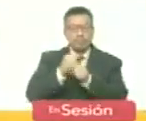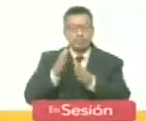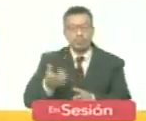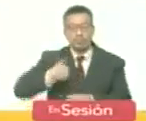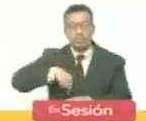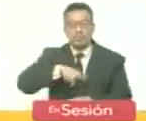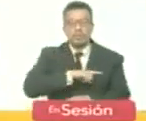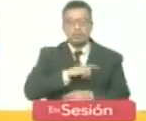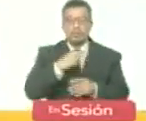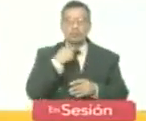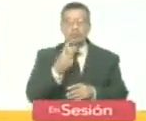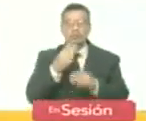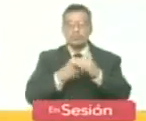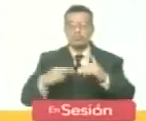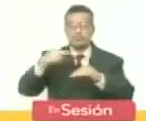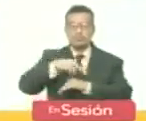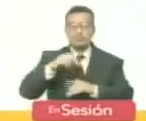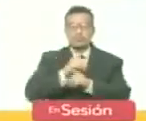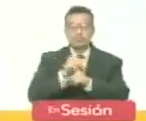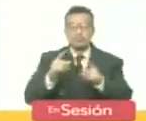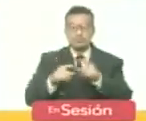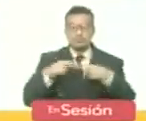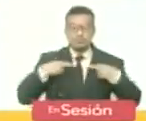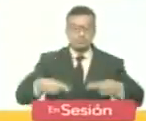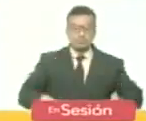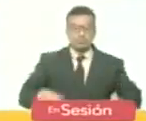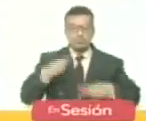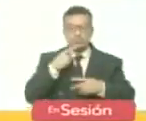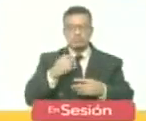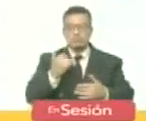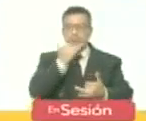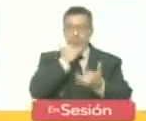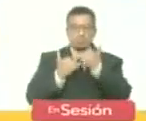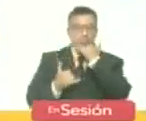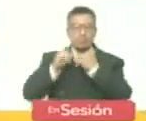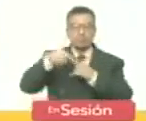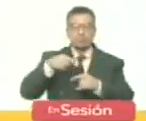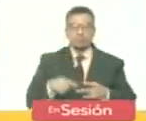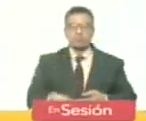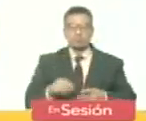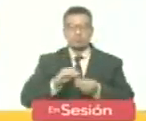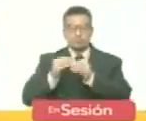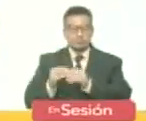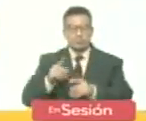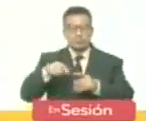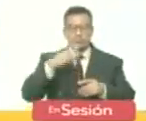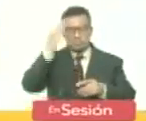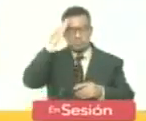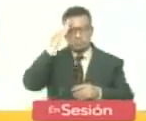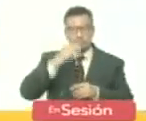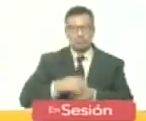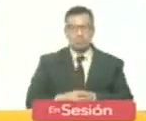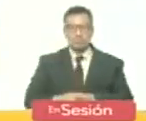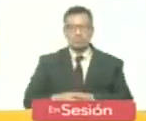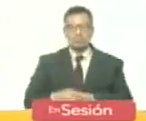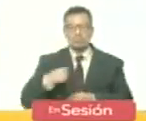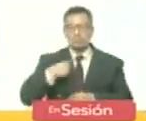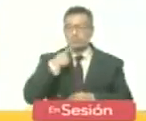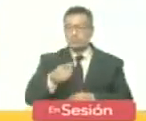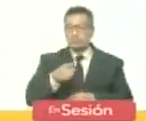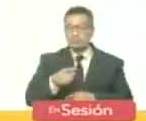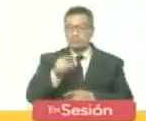nosotros elevamos nuestra voz. Rectificar es de humano. Errar es de humanos, rectificar es de sabios. Yo pido que